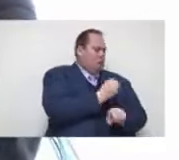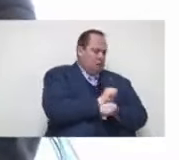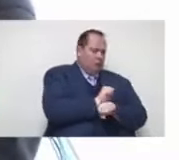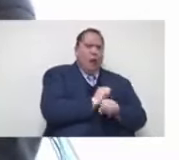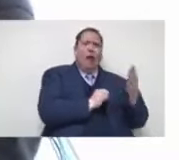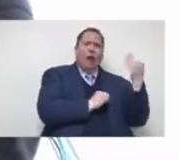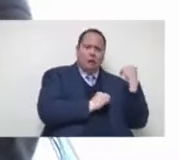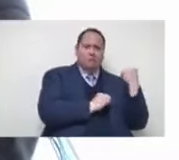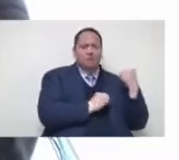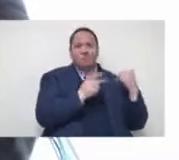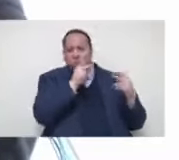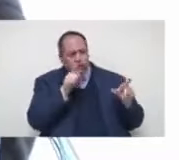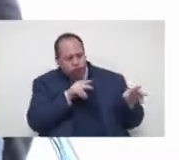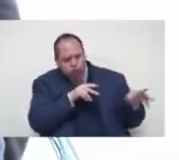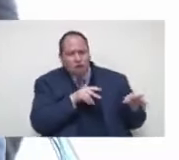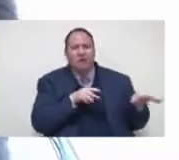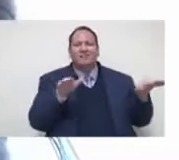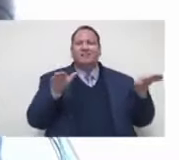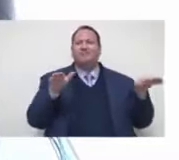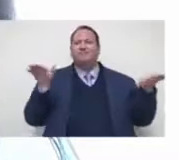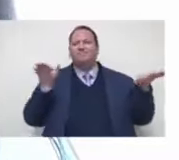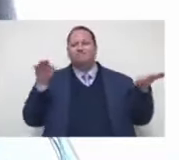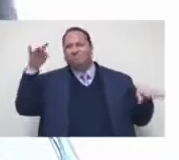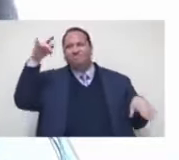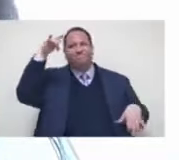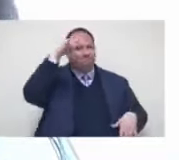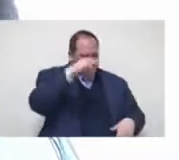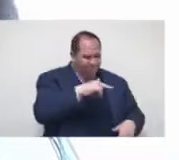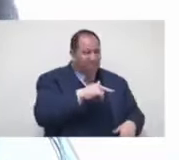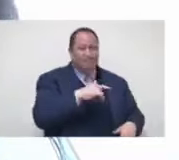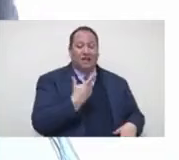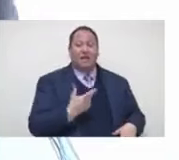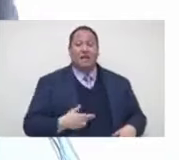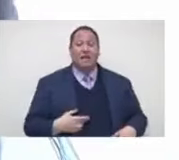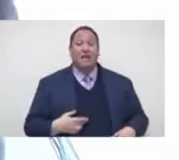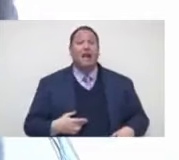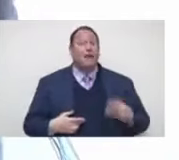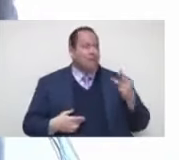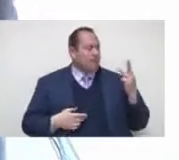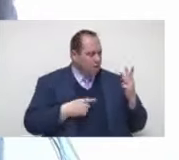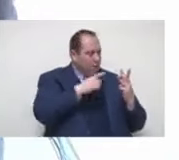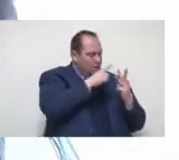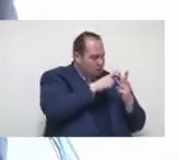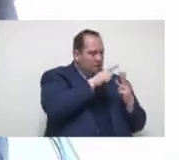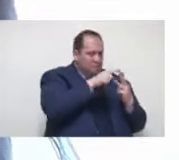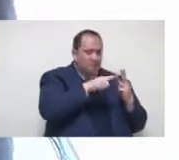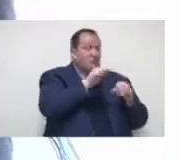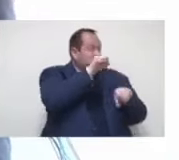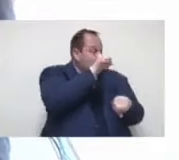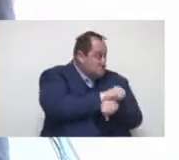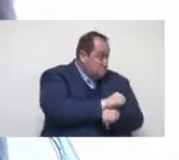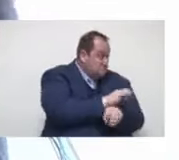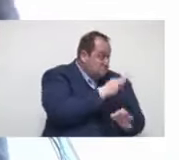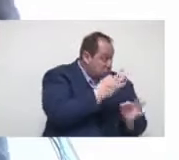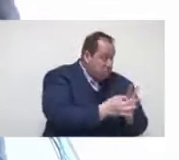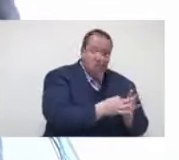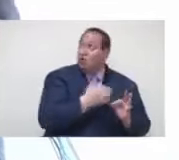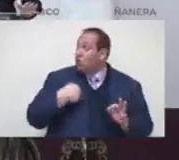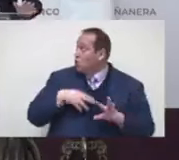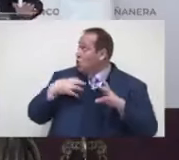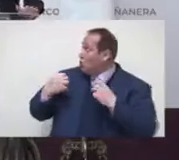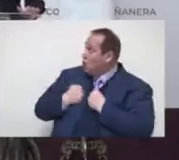atrás, una intervención de un aeropuerto queda en esta misma situación. Los tres casos por considerarse detenciones ilegales. Nosotros los detenemos